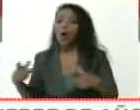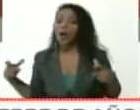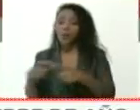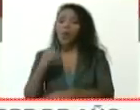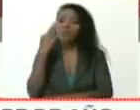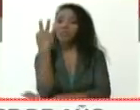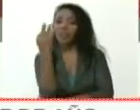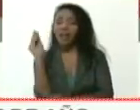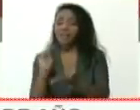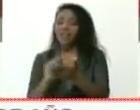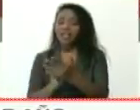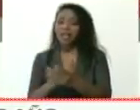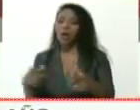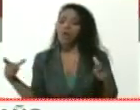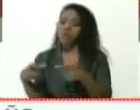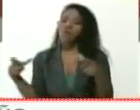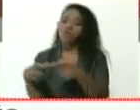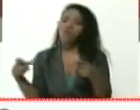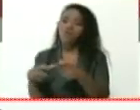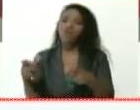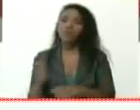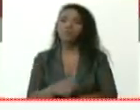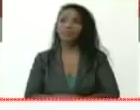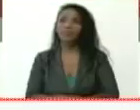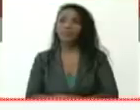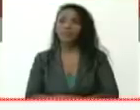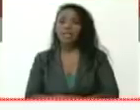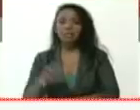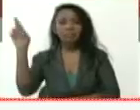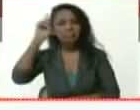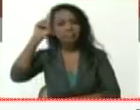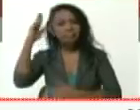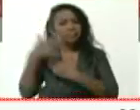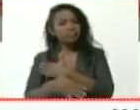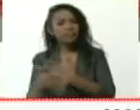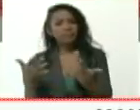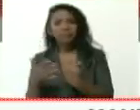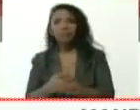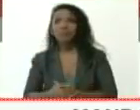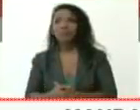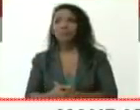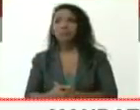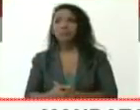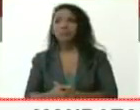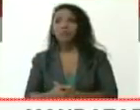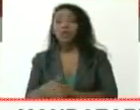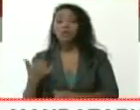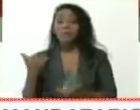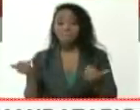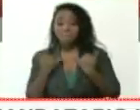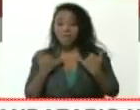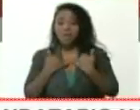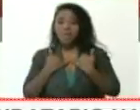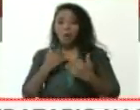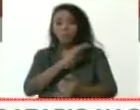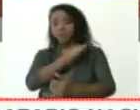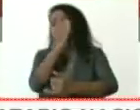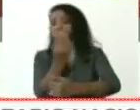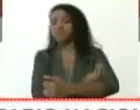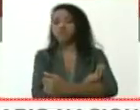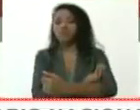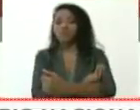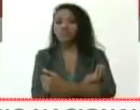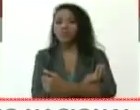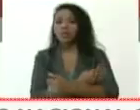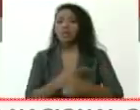para aplicárselo a Venezuela. ¿A razón de qué? ¿Cuál es? Nosotros mismos somos una potencia extracontinental,